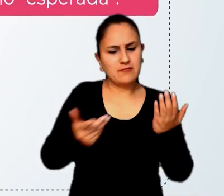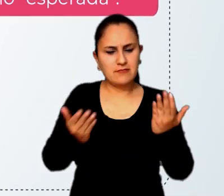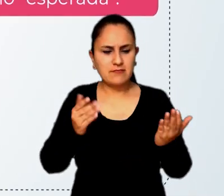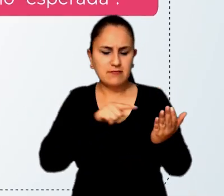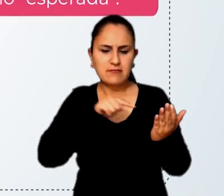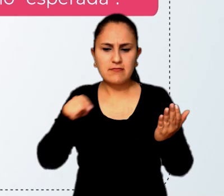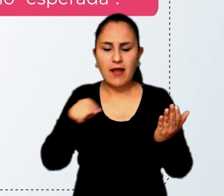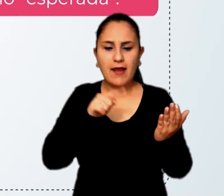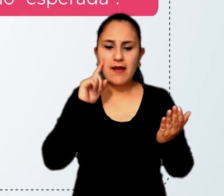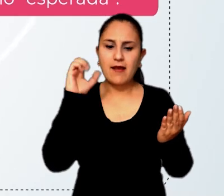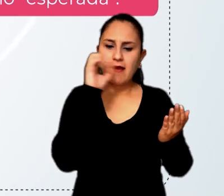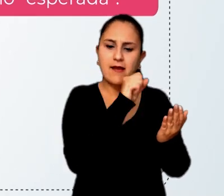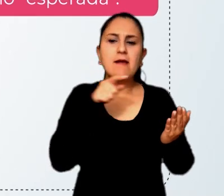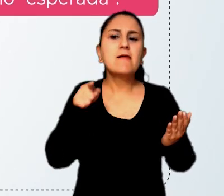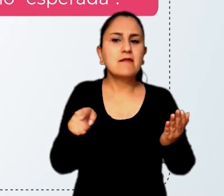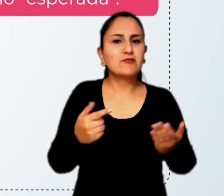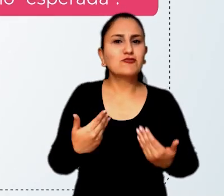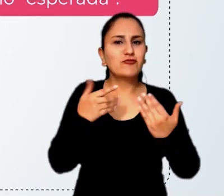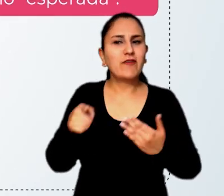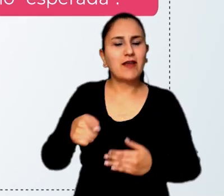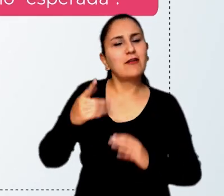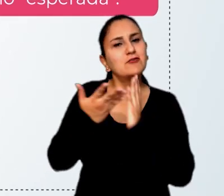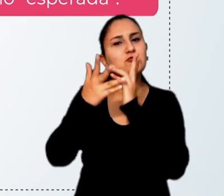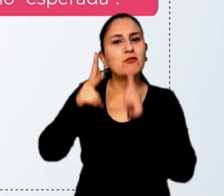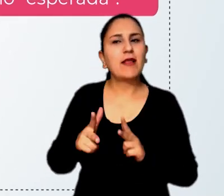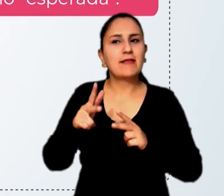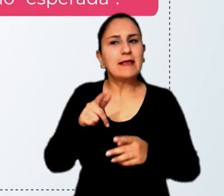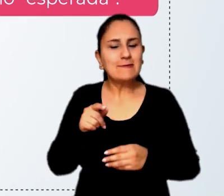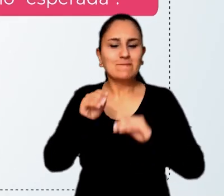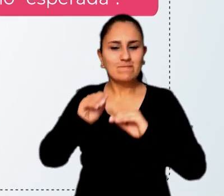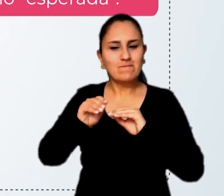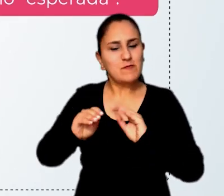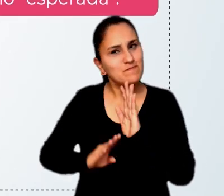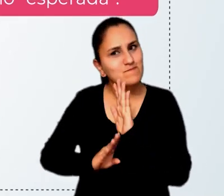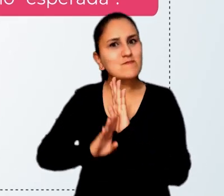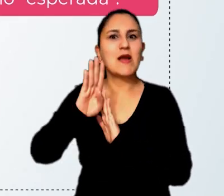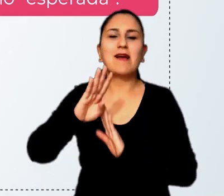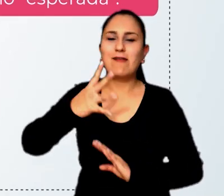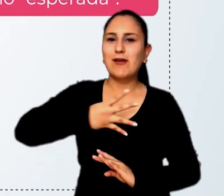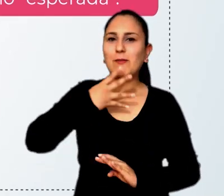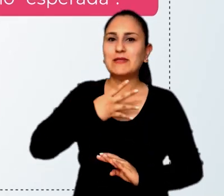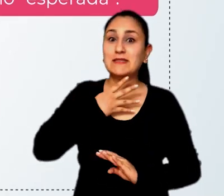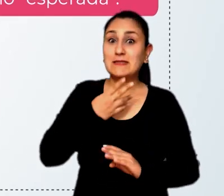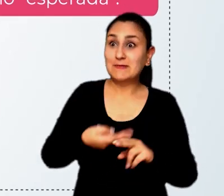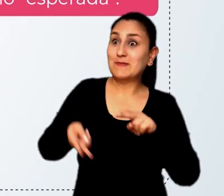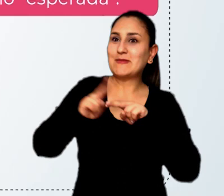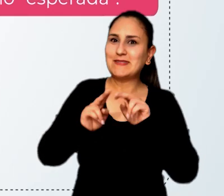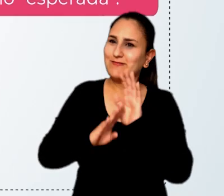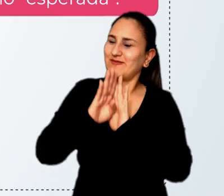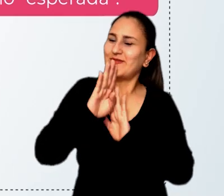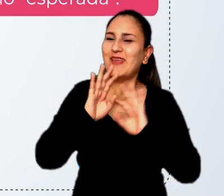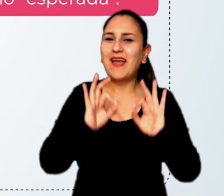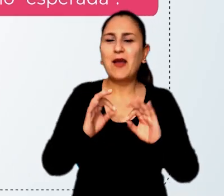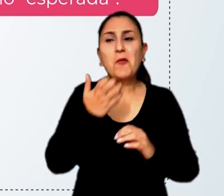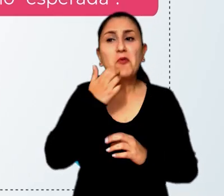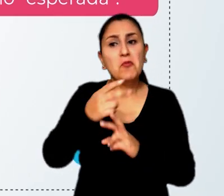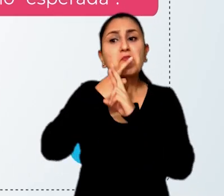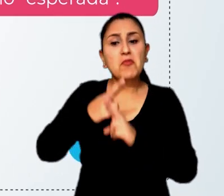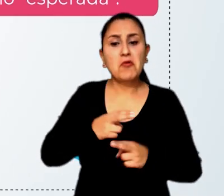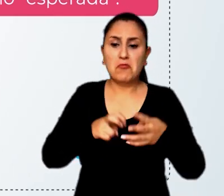que permitan al estudiante alcanzar un mayor nivel de competencia aún si su respuesta ha sido valorada como